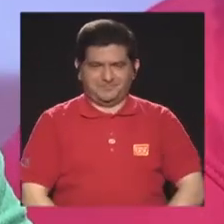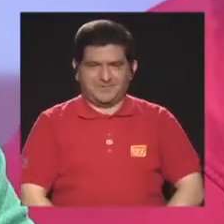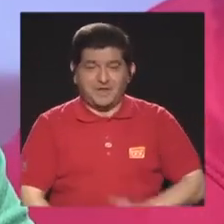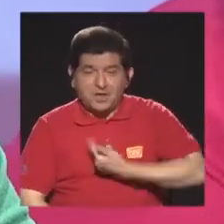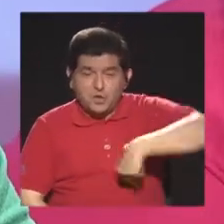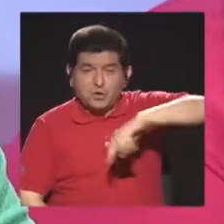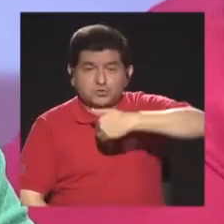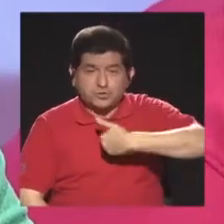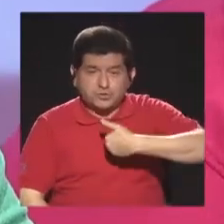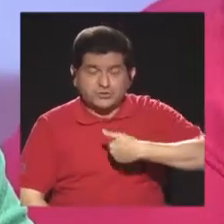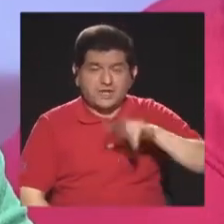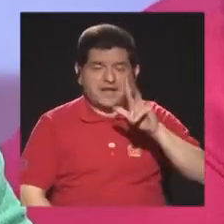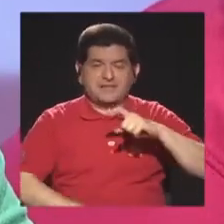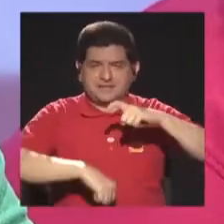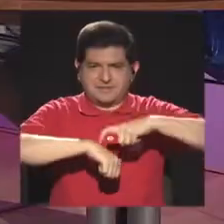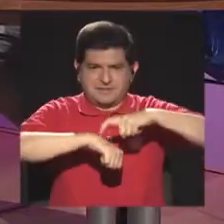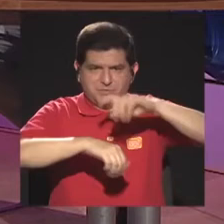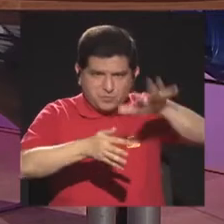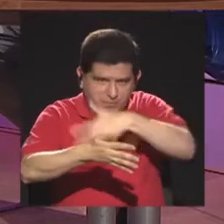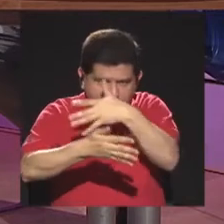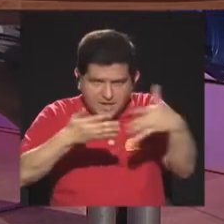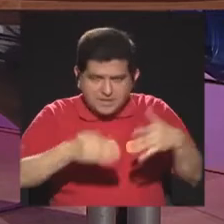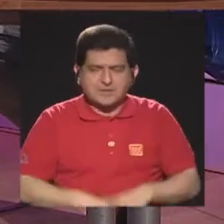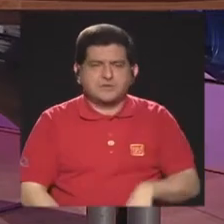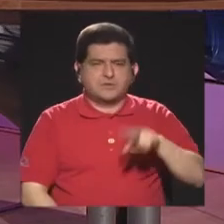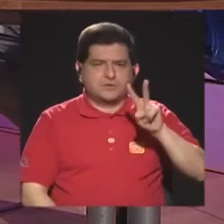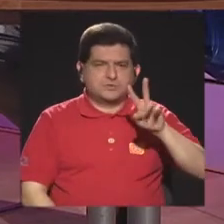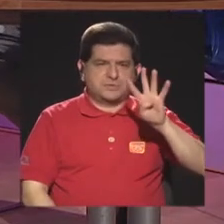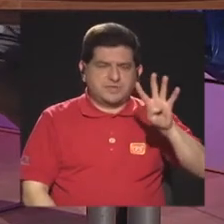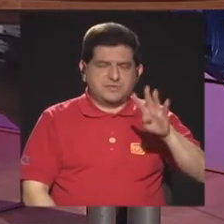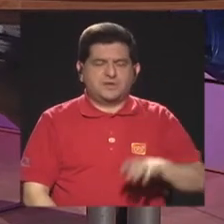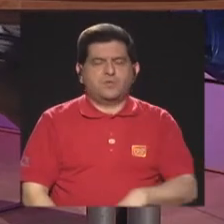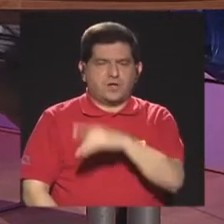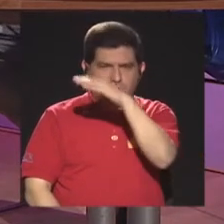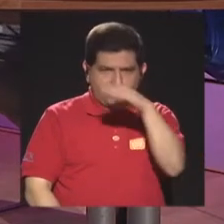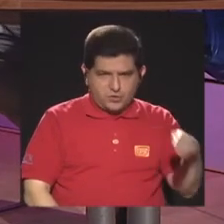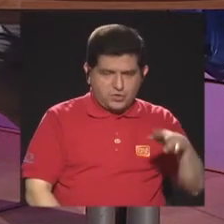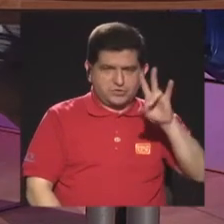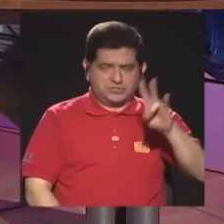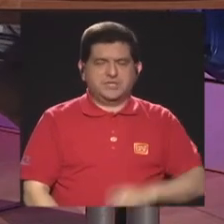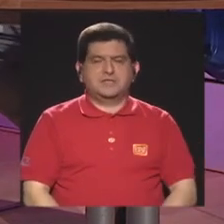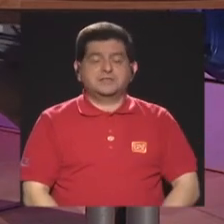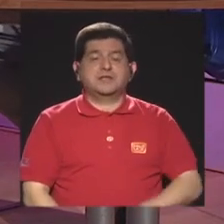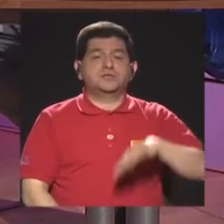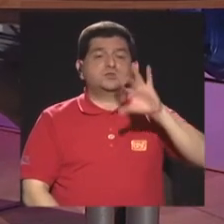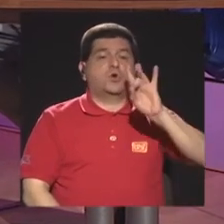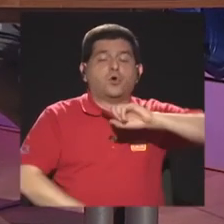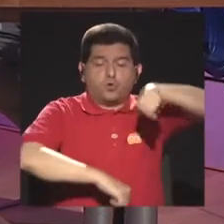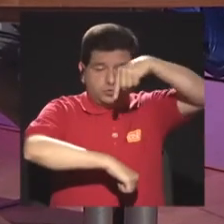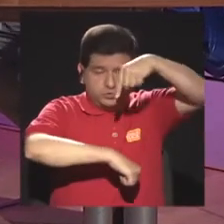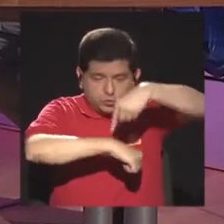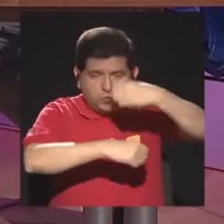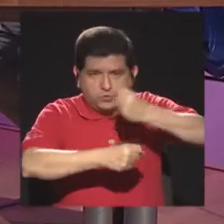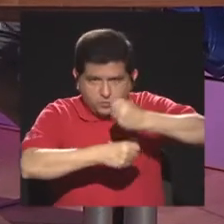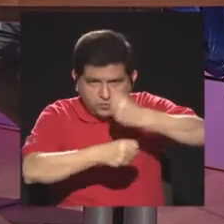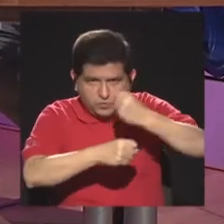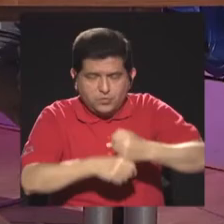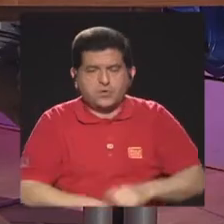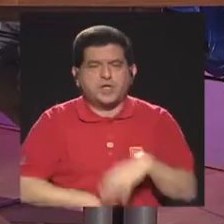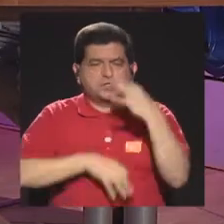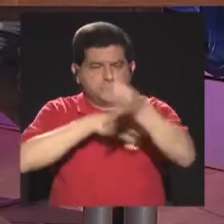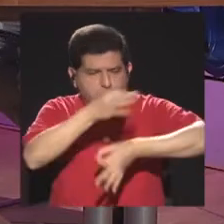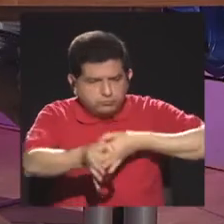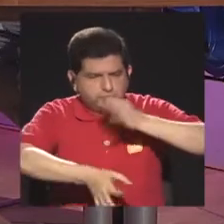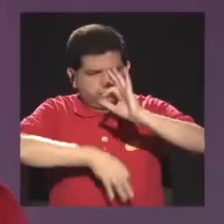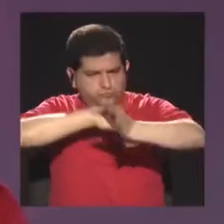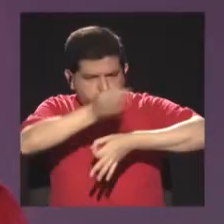Nosotros tenemos tres turnos. Ajá. Se trabaja 24/7, o sea, de 8 horas, y se va rotando el